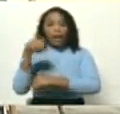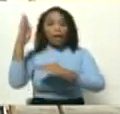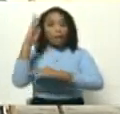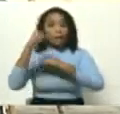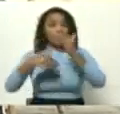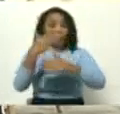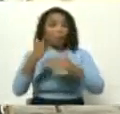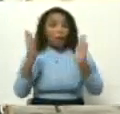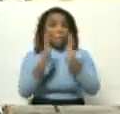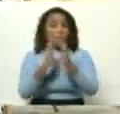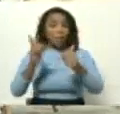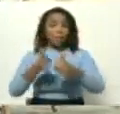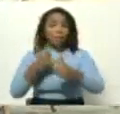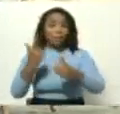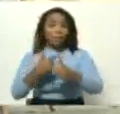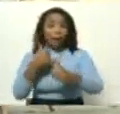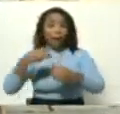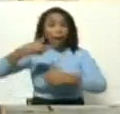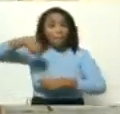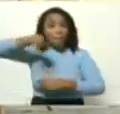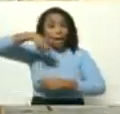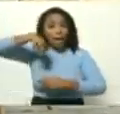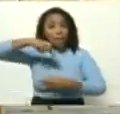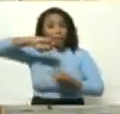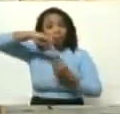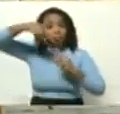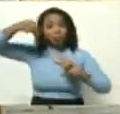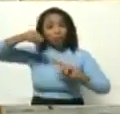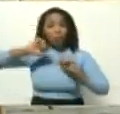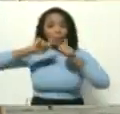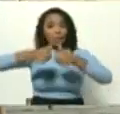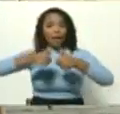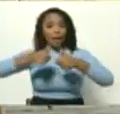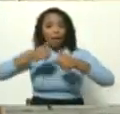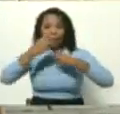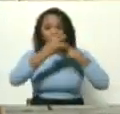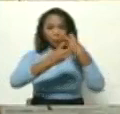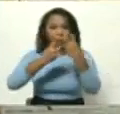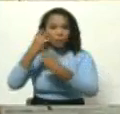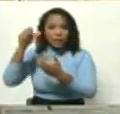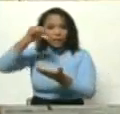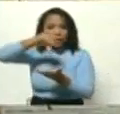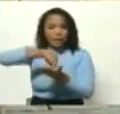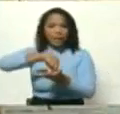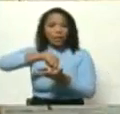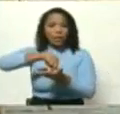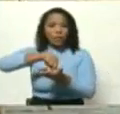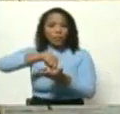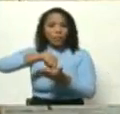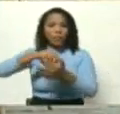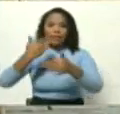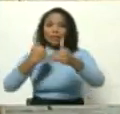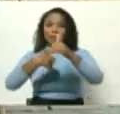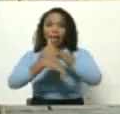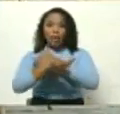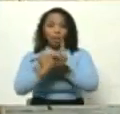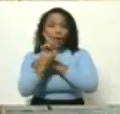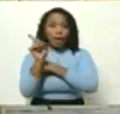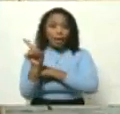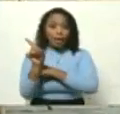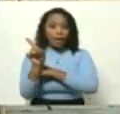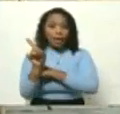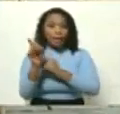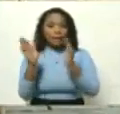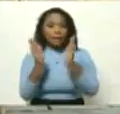misa principal en la Plaza Diego Ibarra, se comenzará un recorrido por el centro, saliendo de allí, de